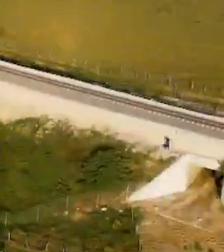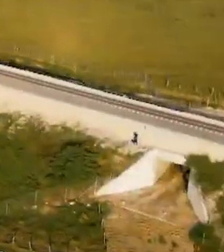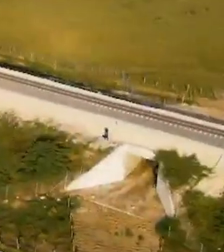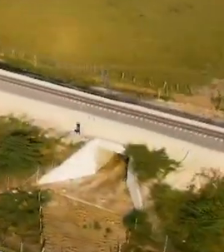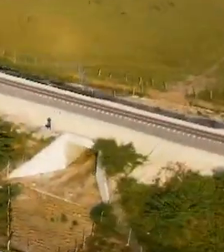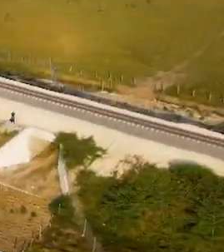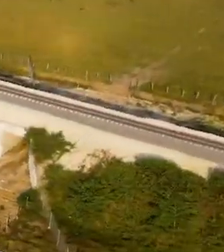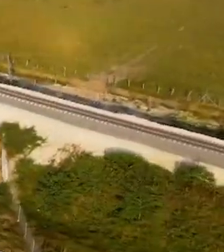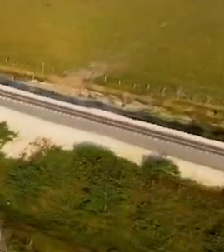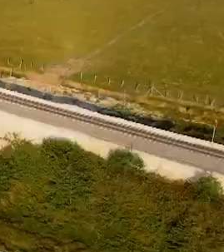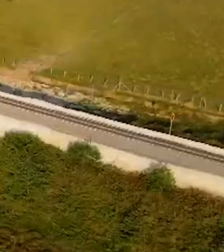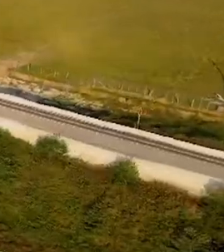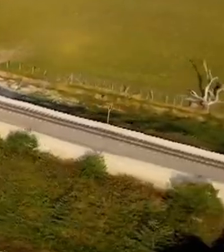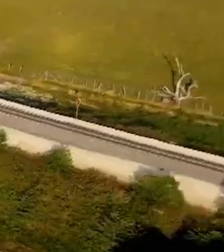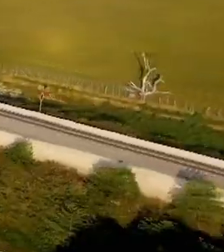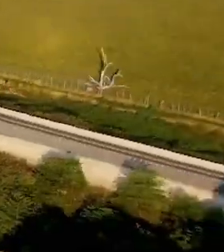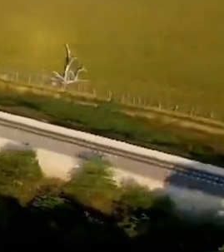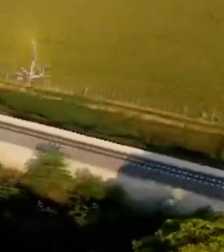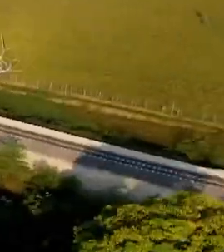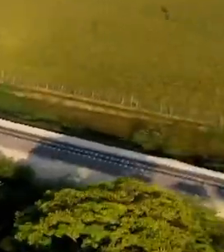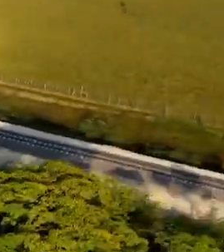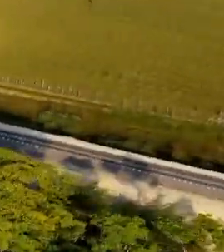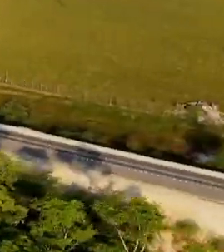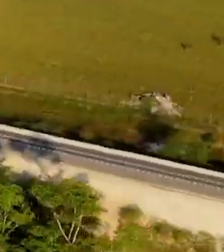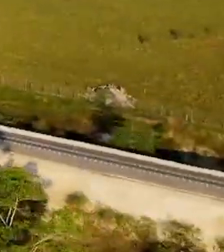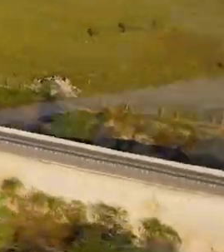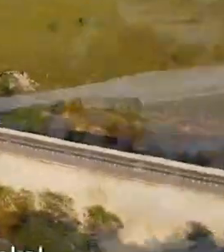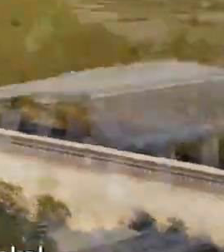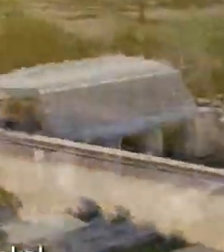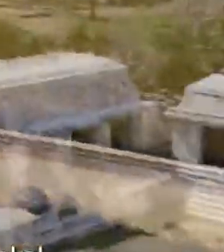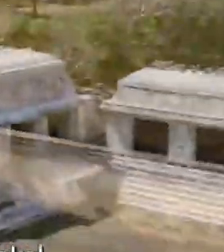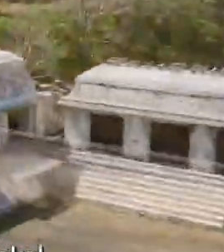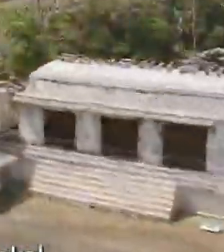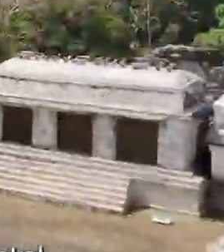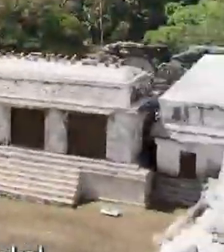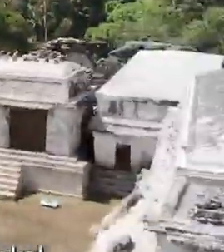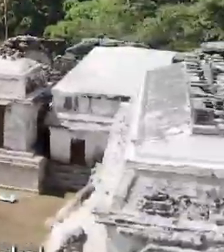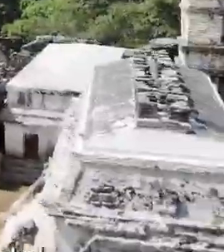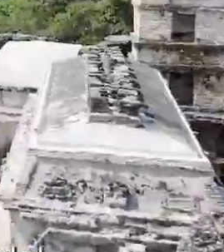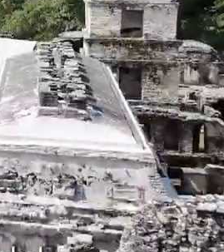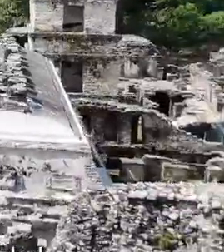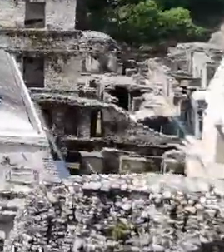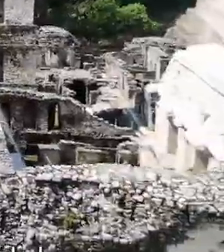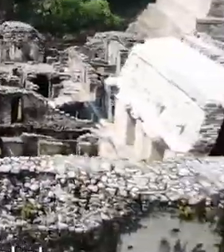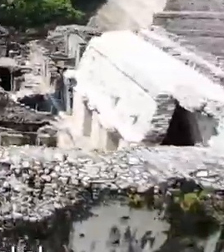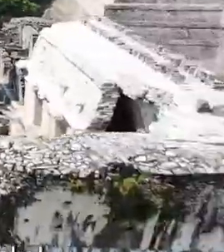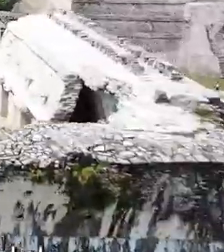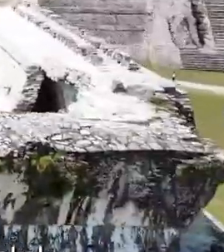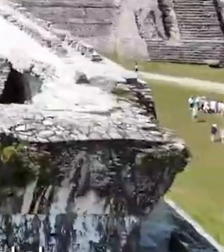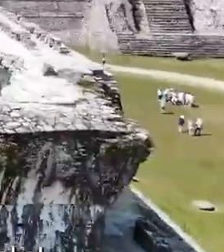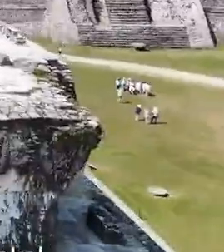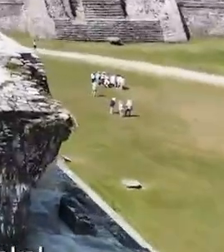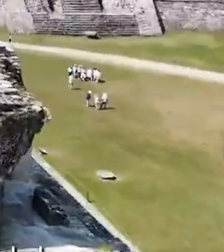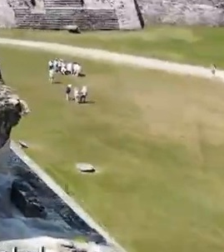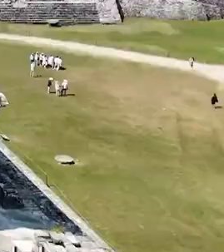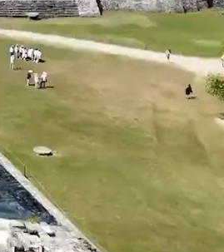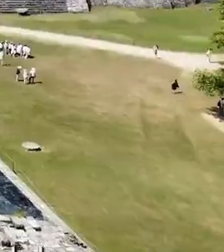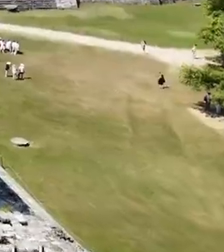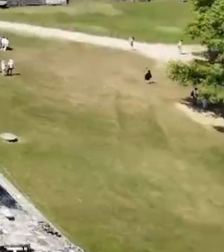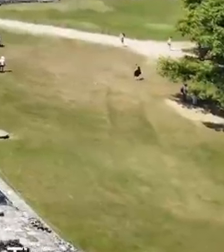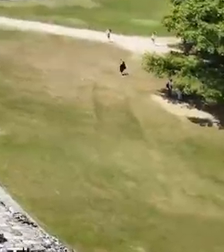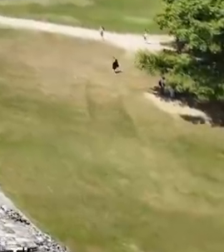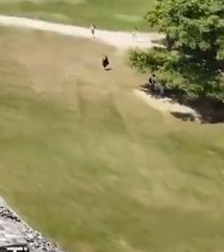sino que podrá explorar sitios emblemáticos de la cultura maya, como lo son las zonas arqueológicas de Palenque y la tumba del rey